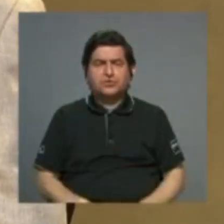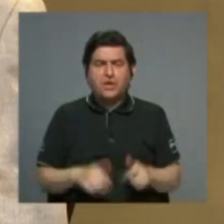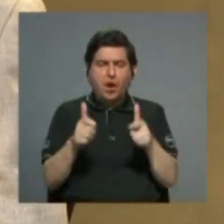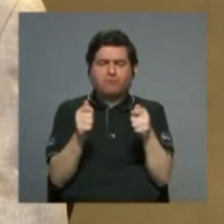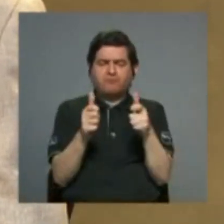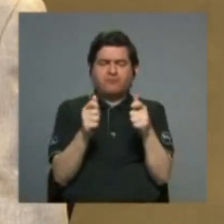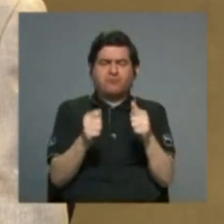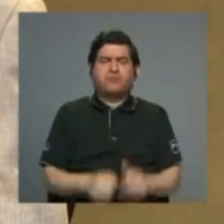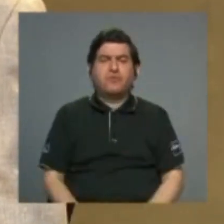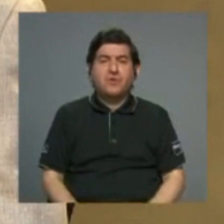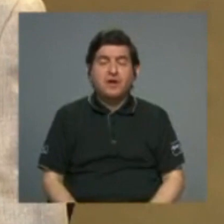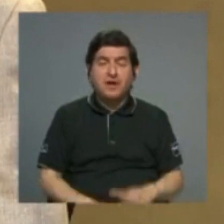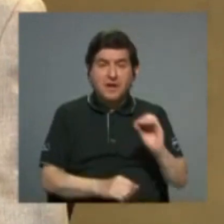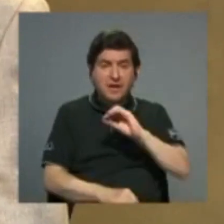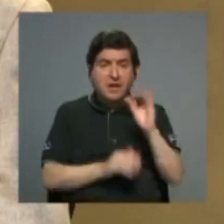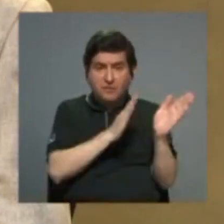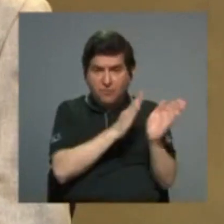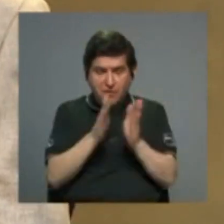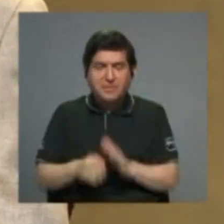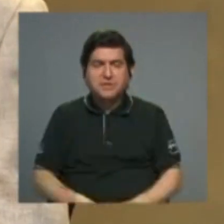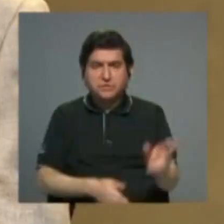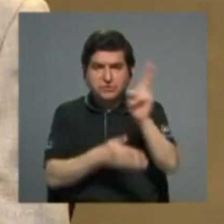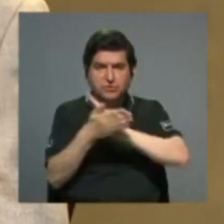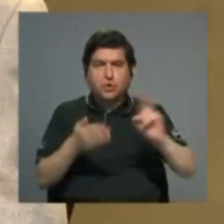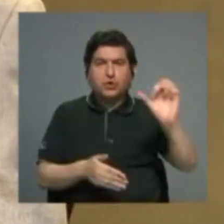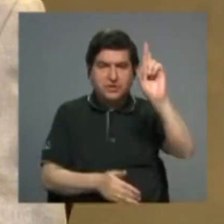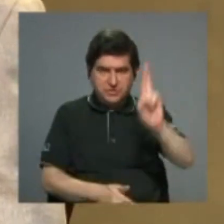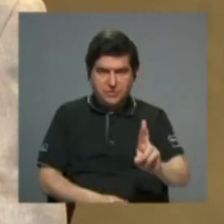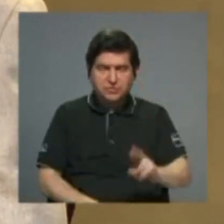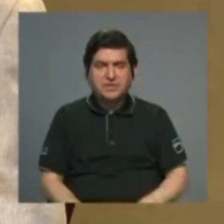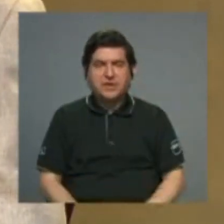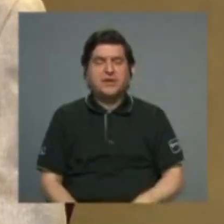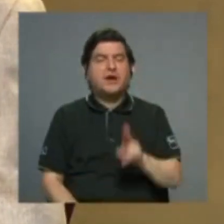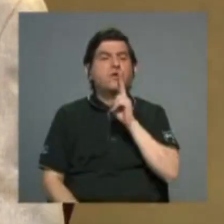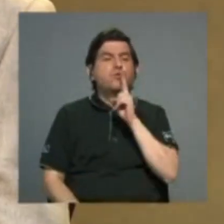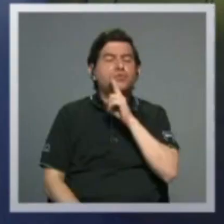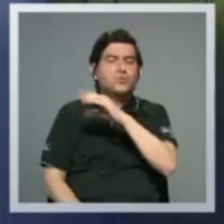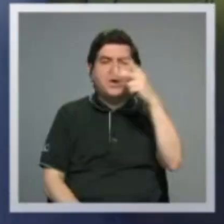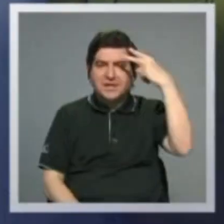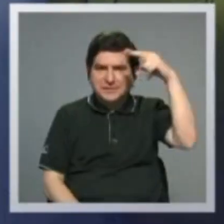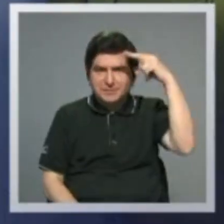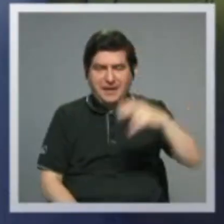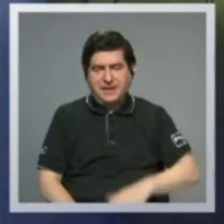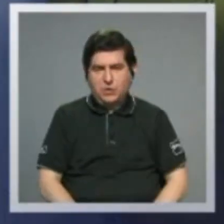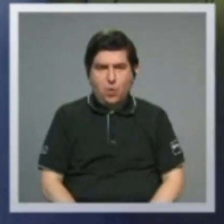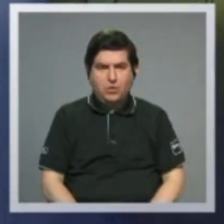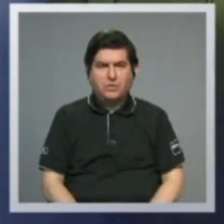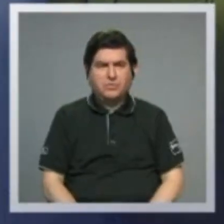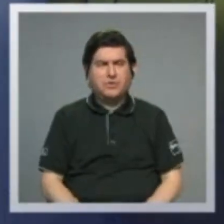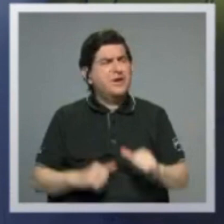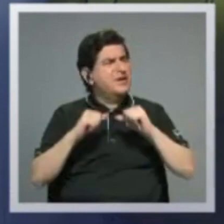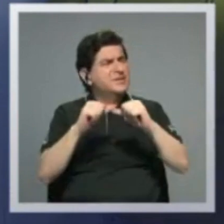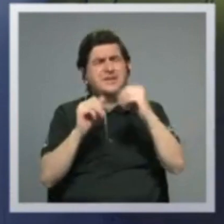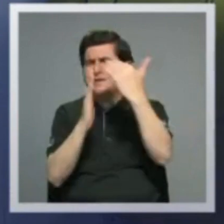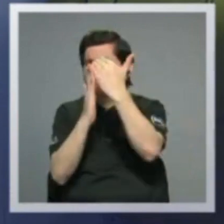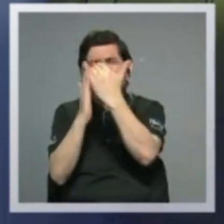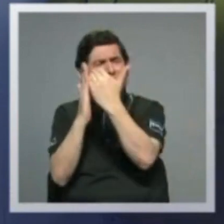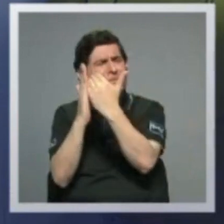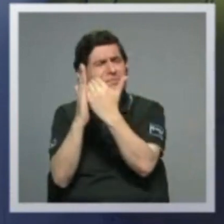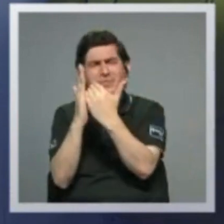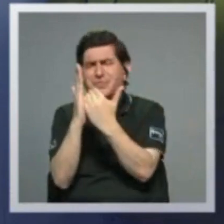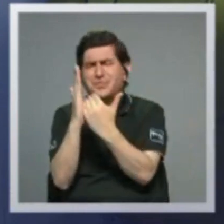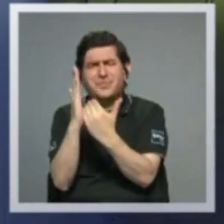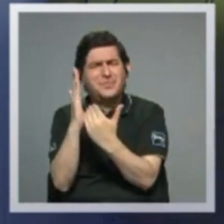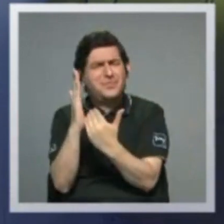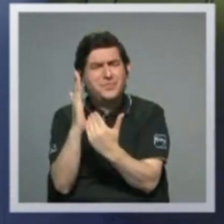rol formador de las universidades en Costa Rica, en Honduras y en México. Entonces, podemos seguir, es una lista muy extensa,